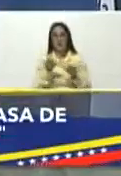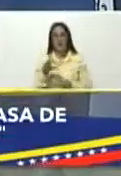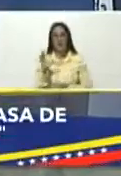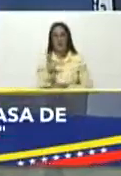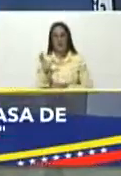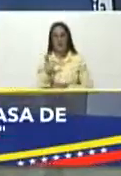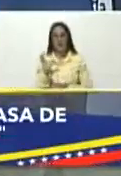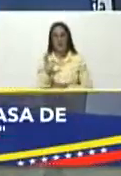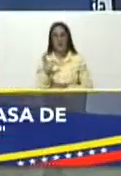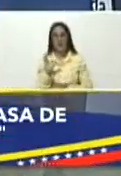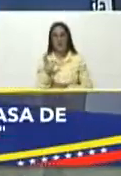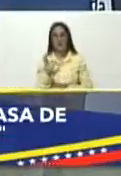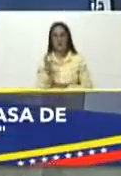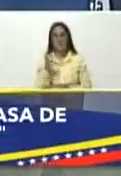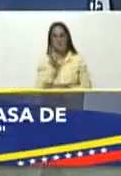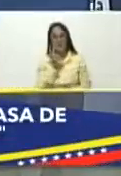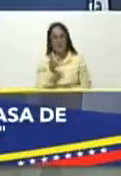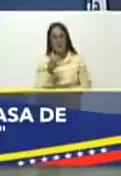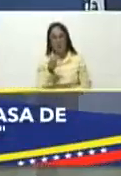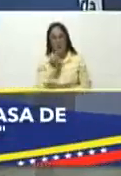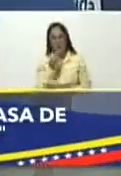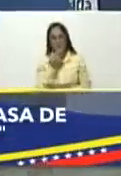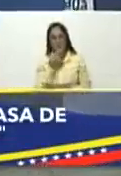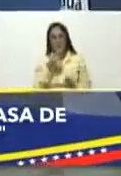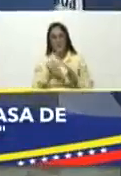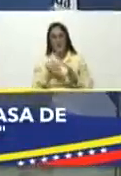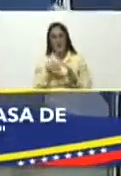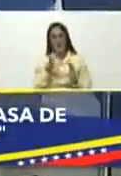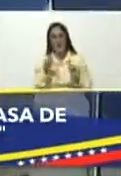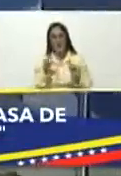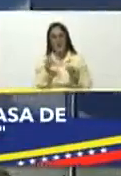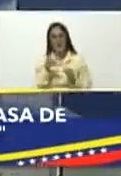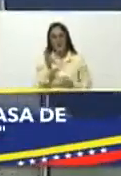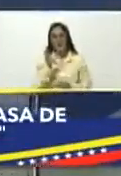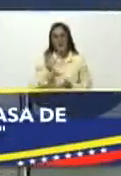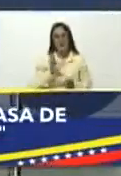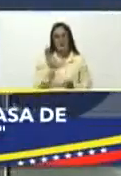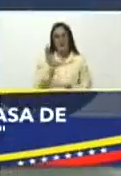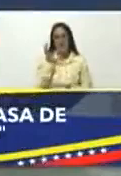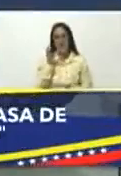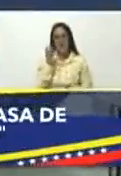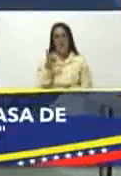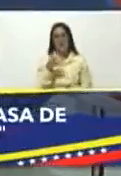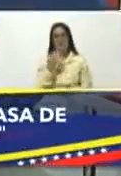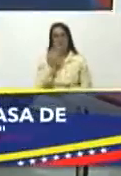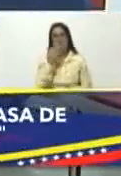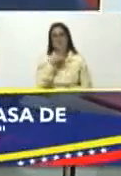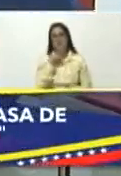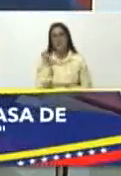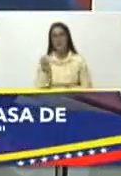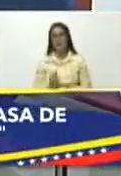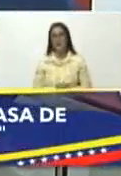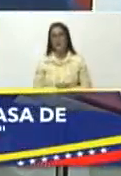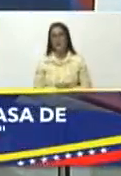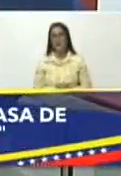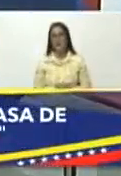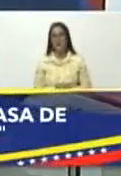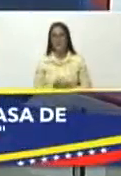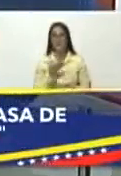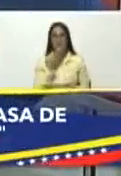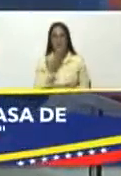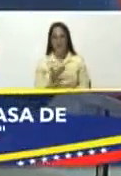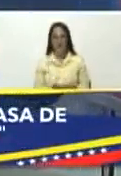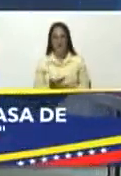Padre Numa, vamos a ir viendo la comida y nos va hablando. Mire, están haciendo cena, huele sabroso. Bueno, gracias,